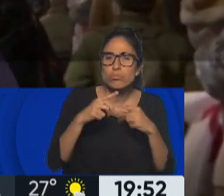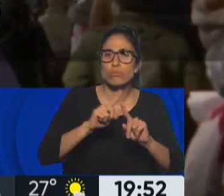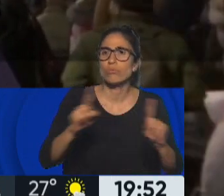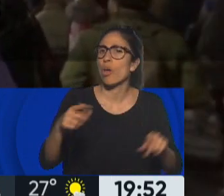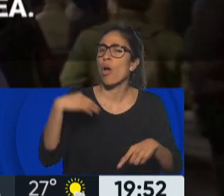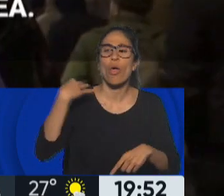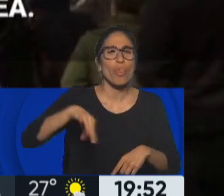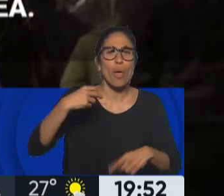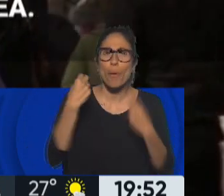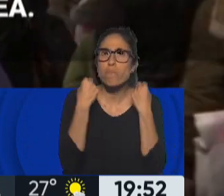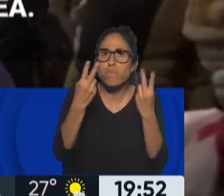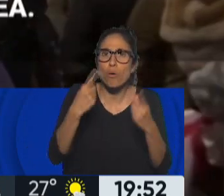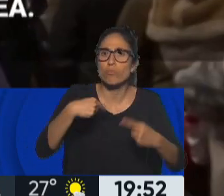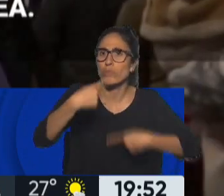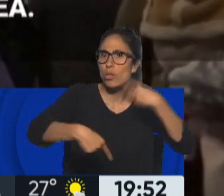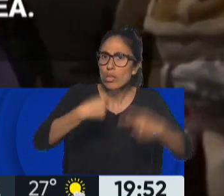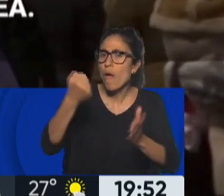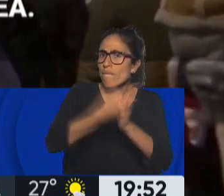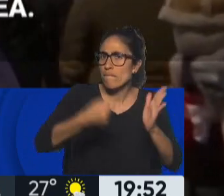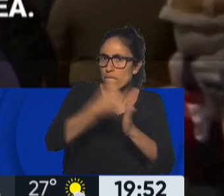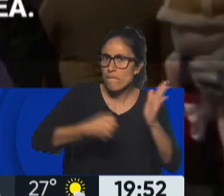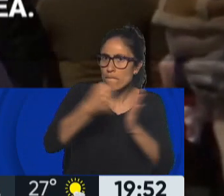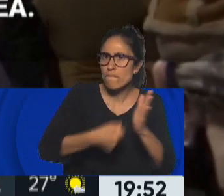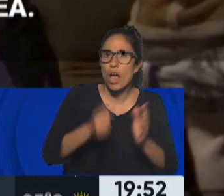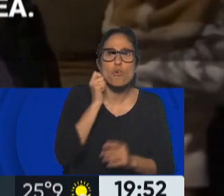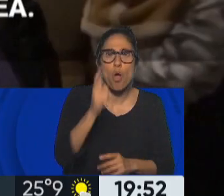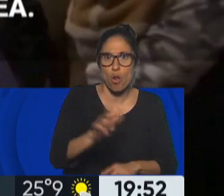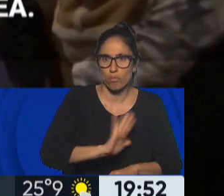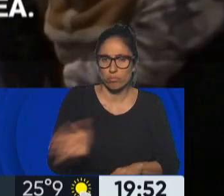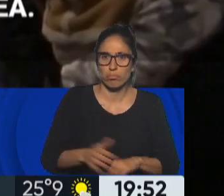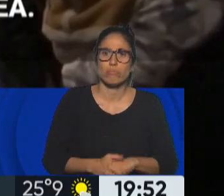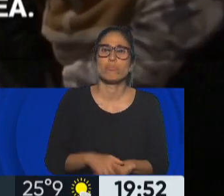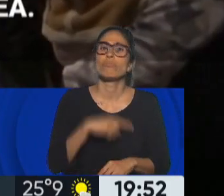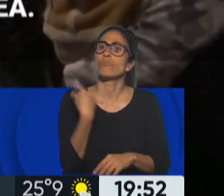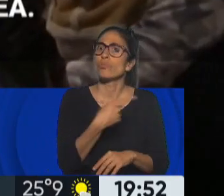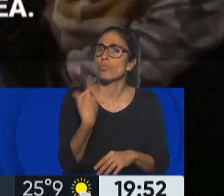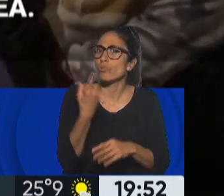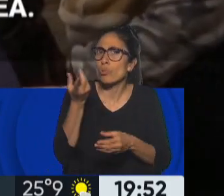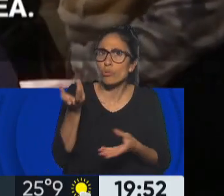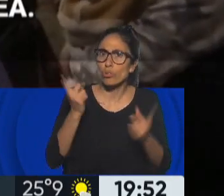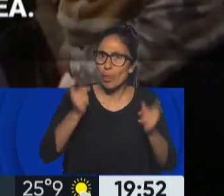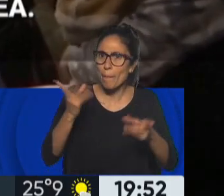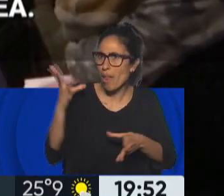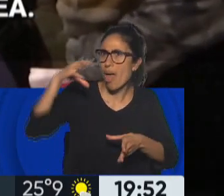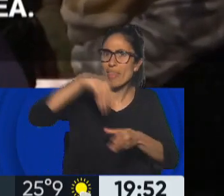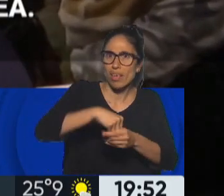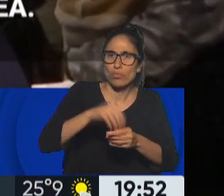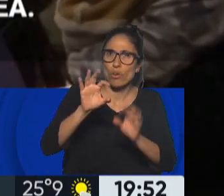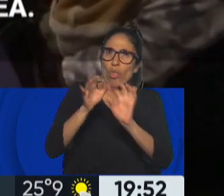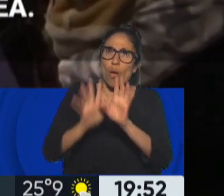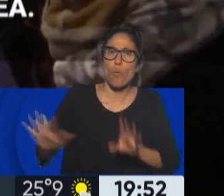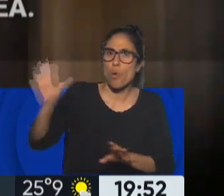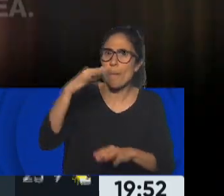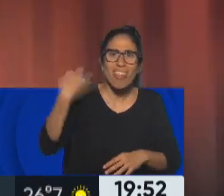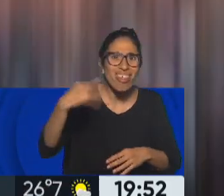get whatever we want. And that's so simple. We are the member of the European family. We should be the members